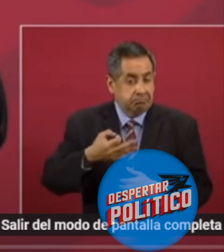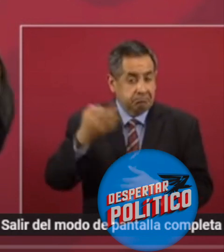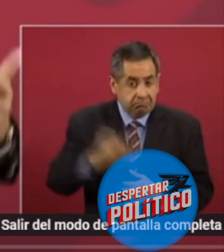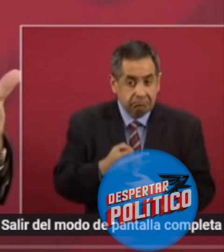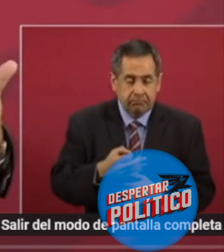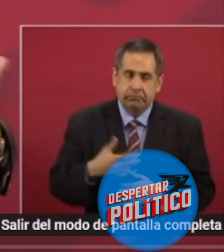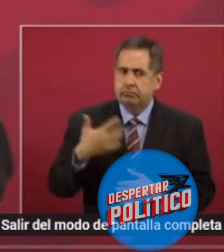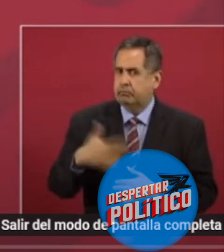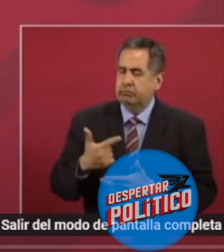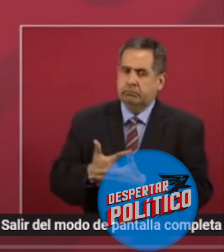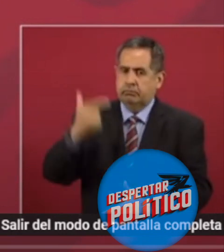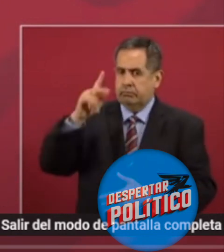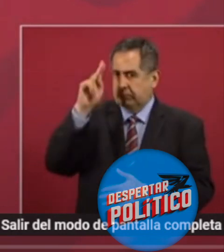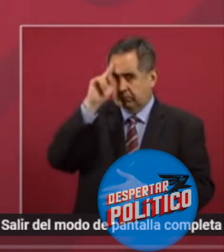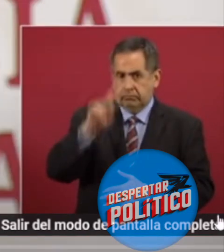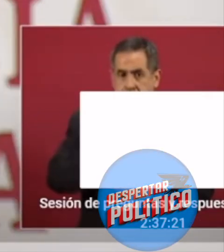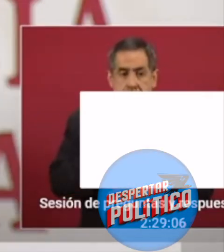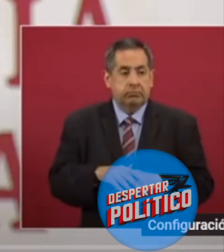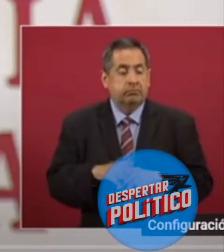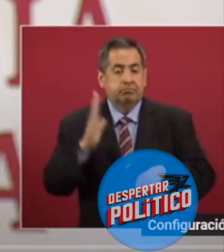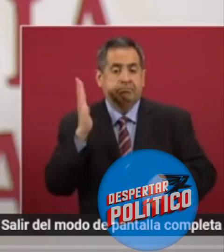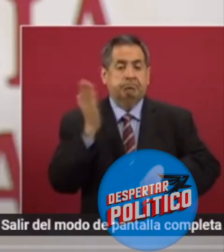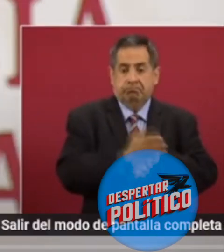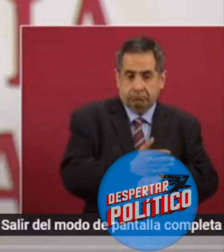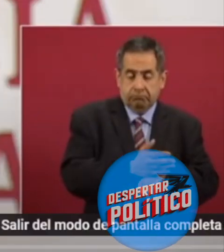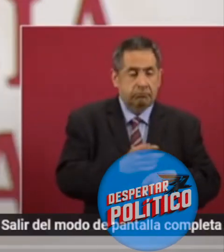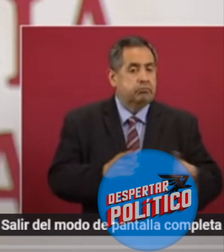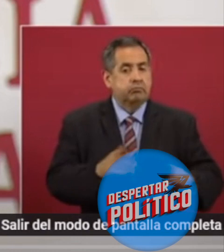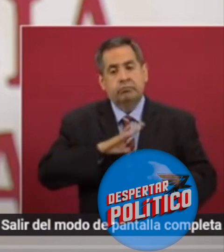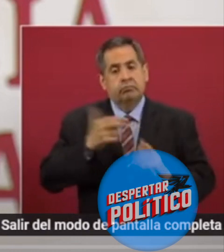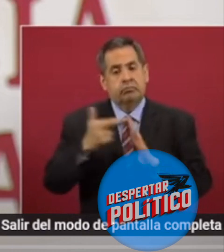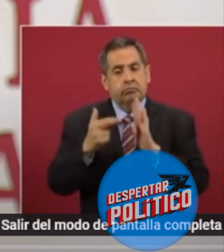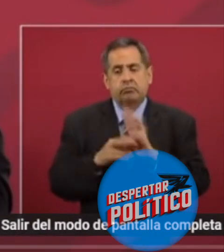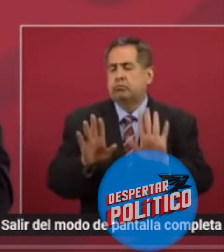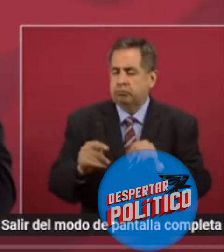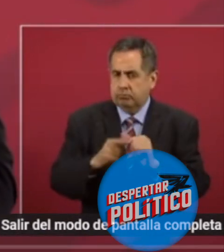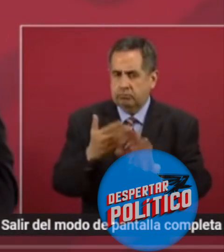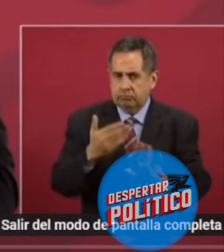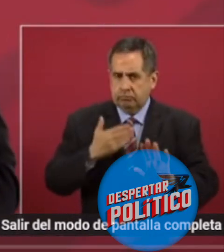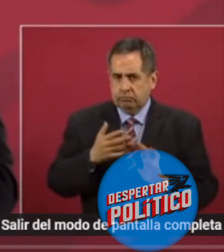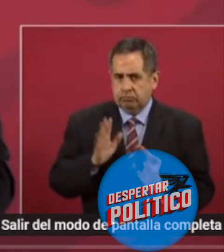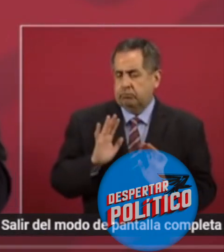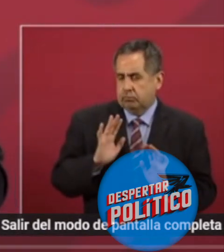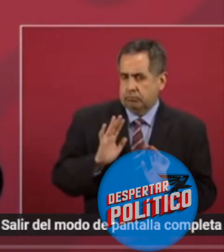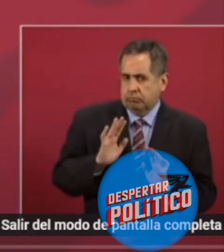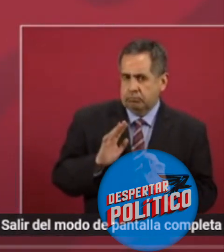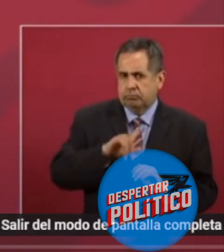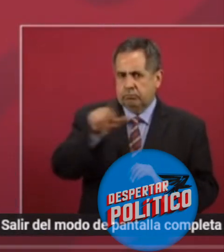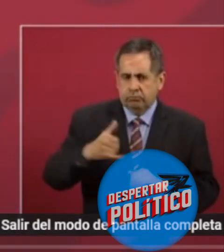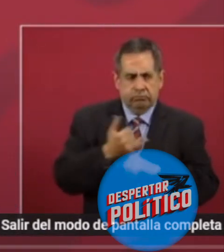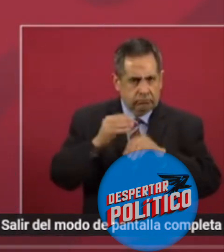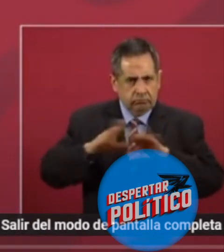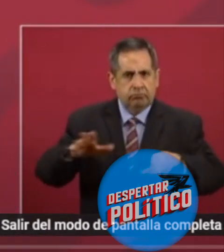asunto mayúsculo y no solo sancionarse, sino tomarse otras medidas. Pero no me adelanto, le doy a usted la información de todos